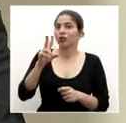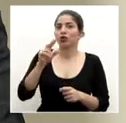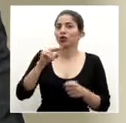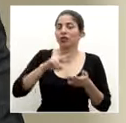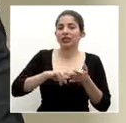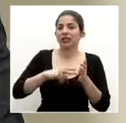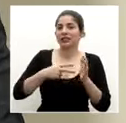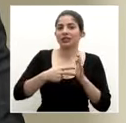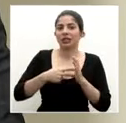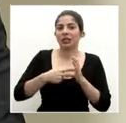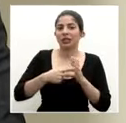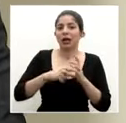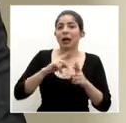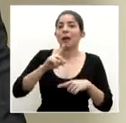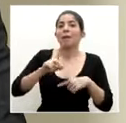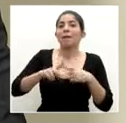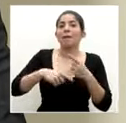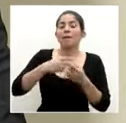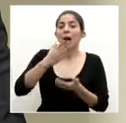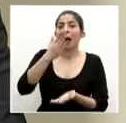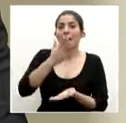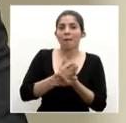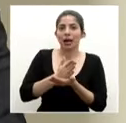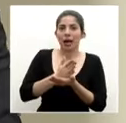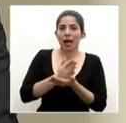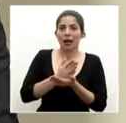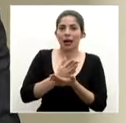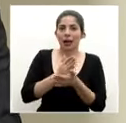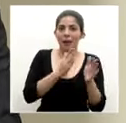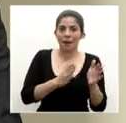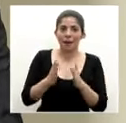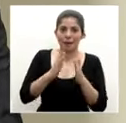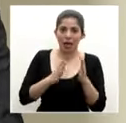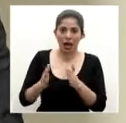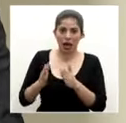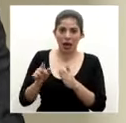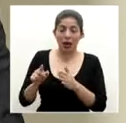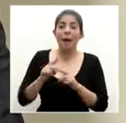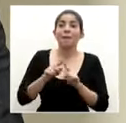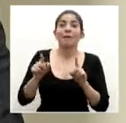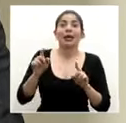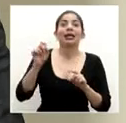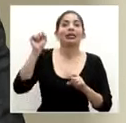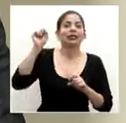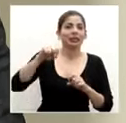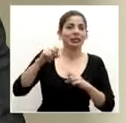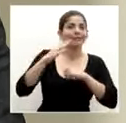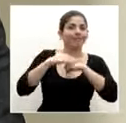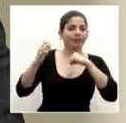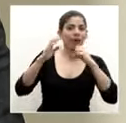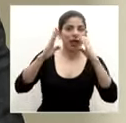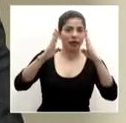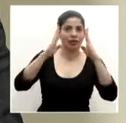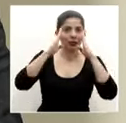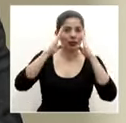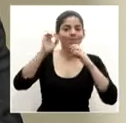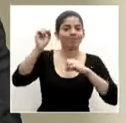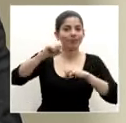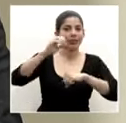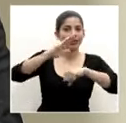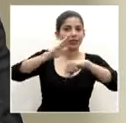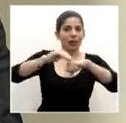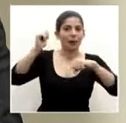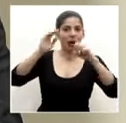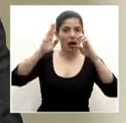que vamos a detener el plan de reactivación, pero sí es un llamado de atención. Sí es un llamado de atención